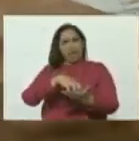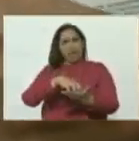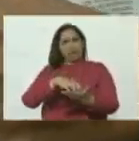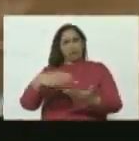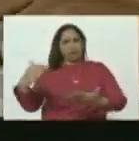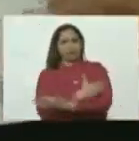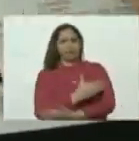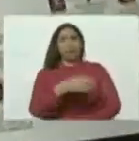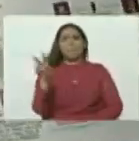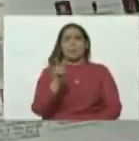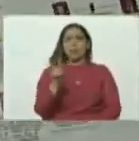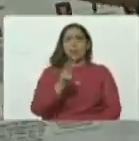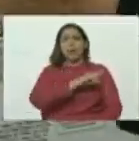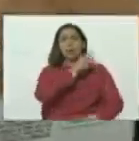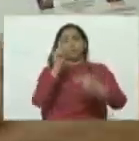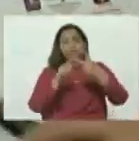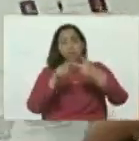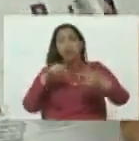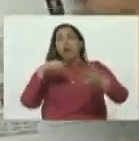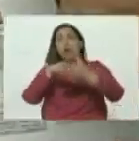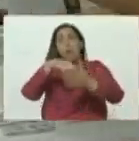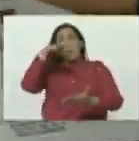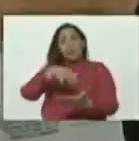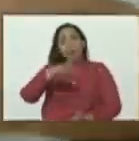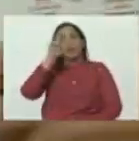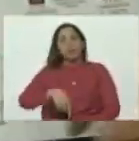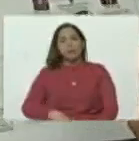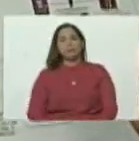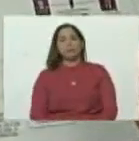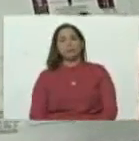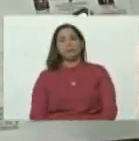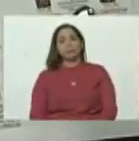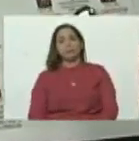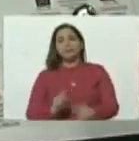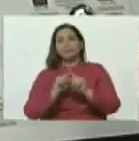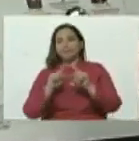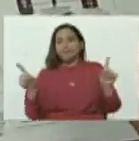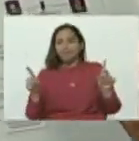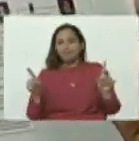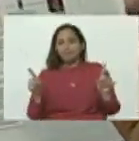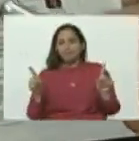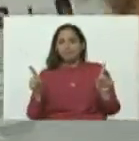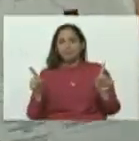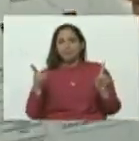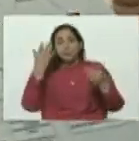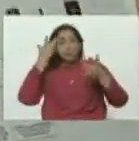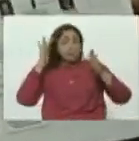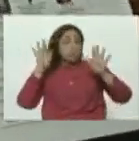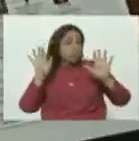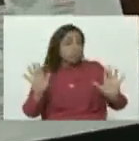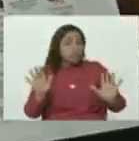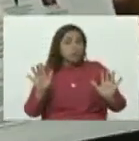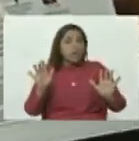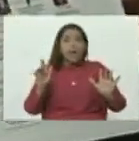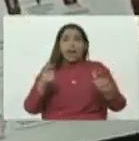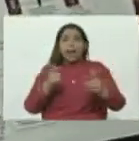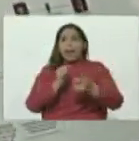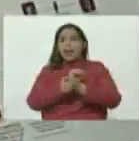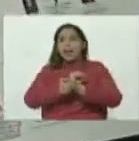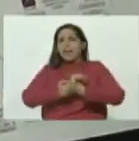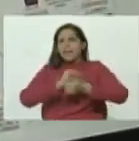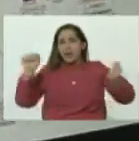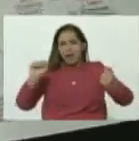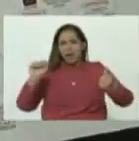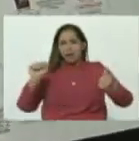Venezuela, sino también un golpe de Estado para tratar de liberar al corrupto de Raúl